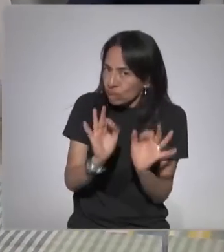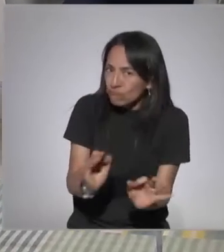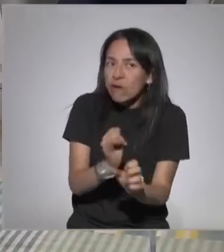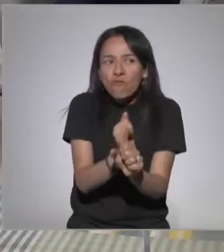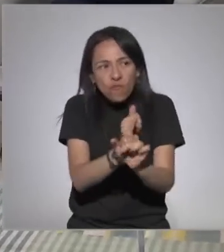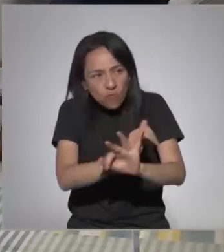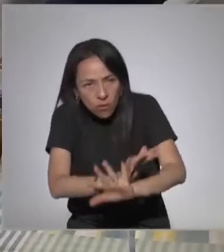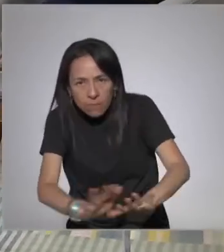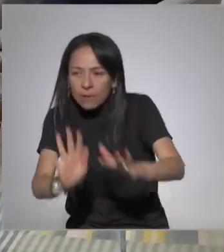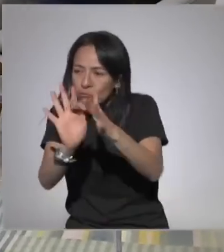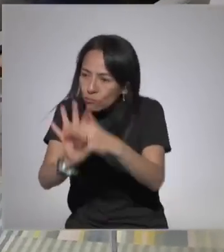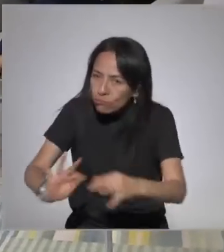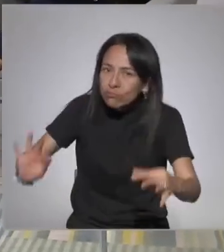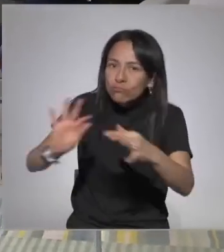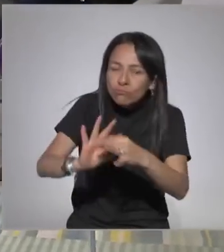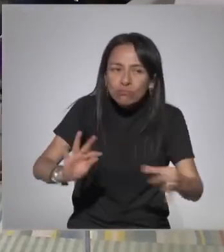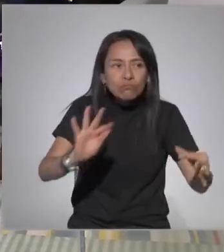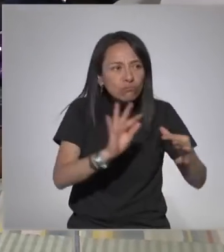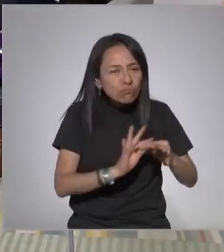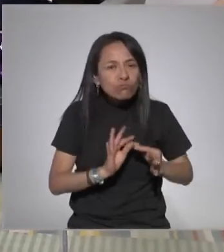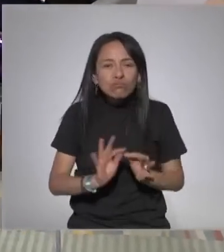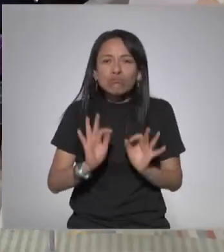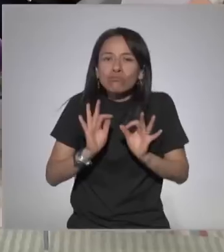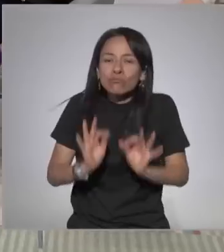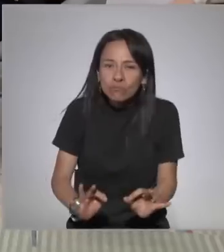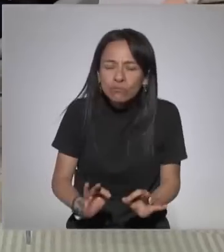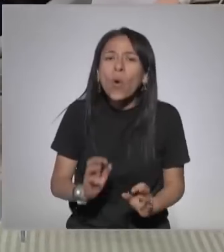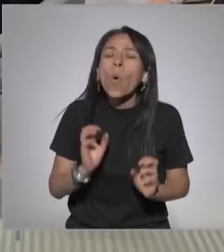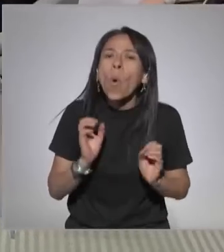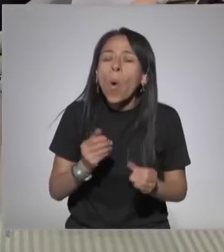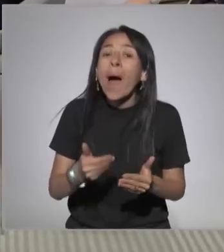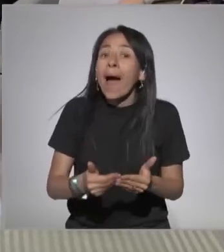trabajo suficiente para poder